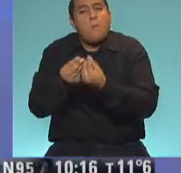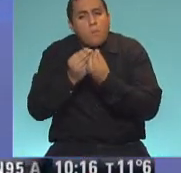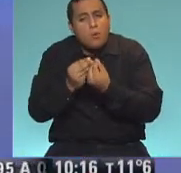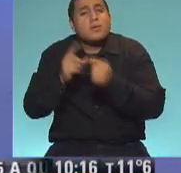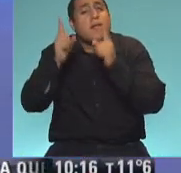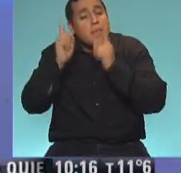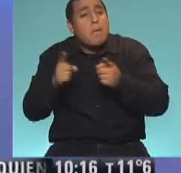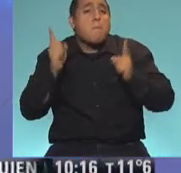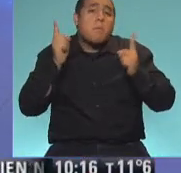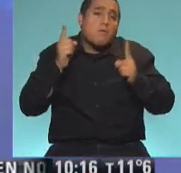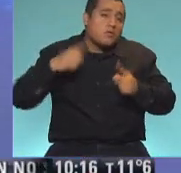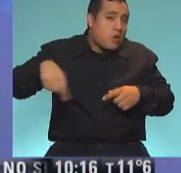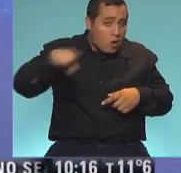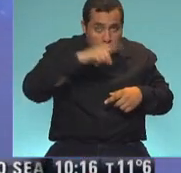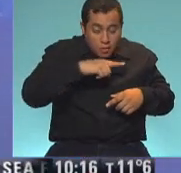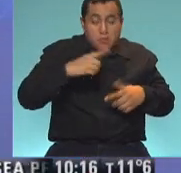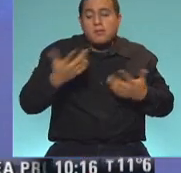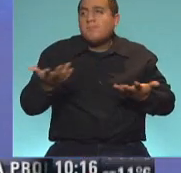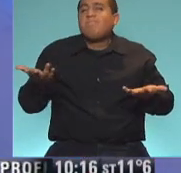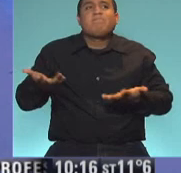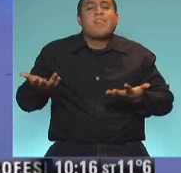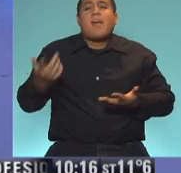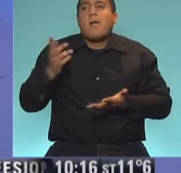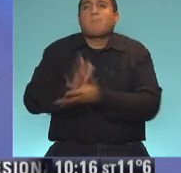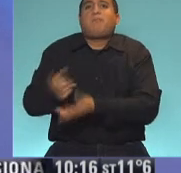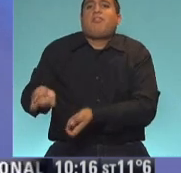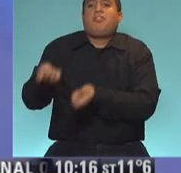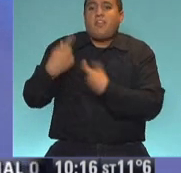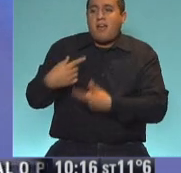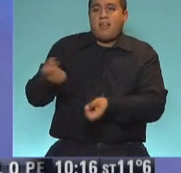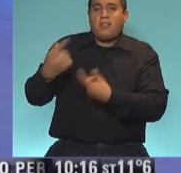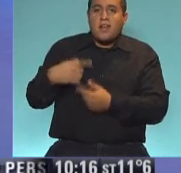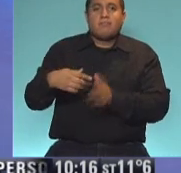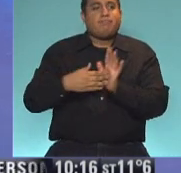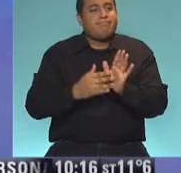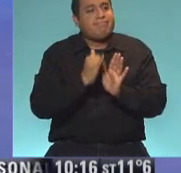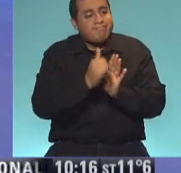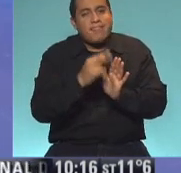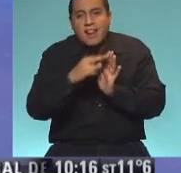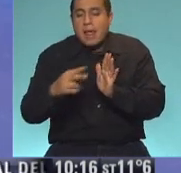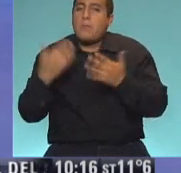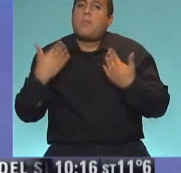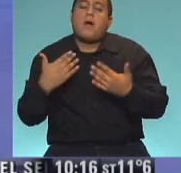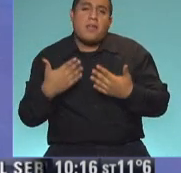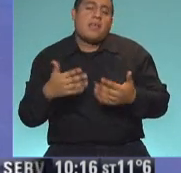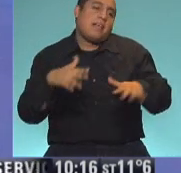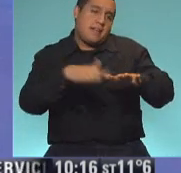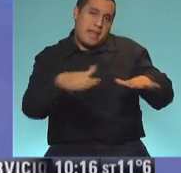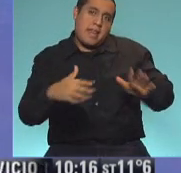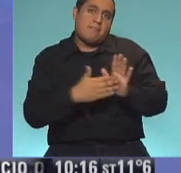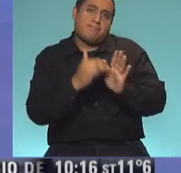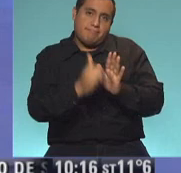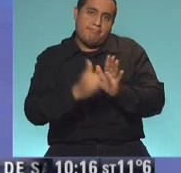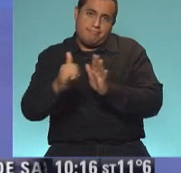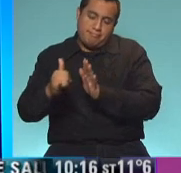nosotros, maestros, es como una dadora de recursos y de historias siempre que vamos compartiendo con el resto